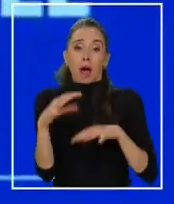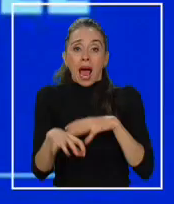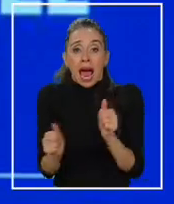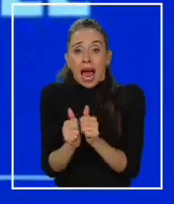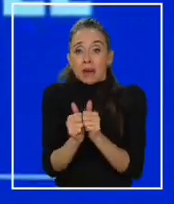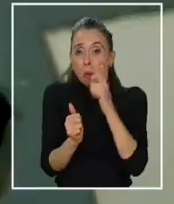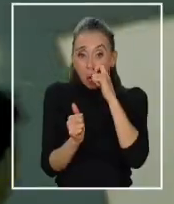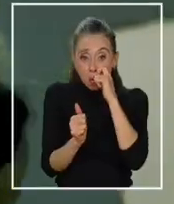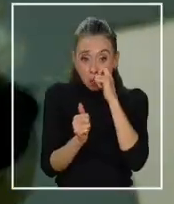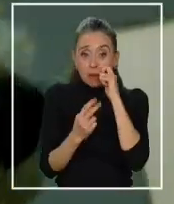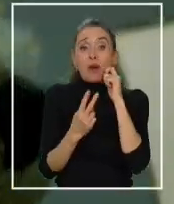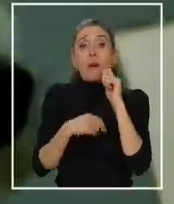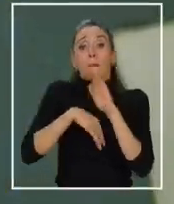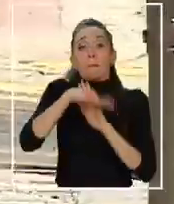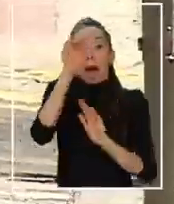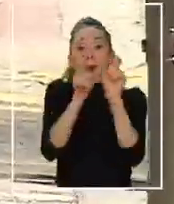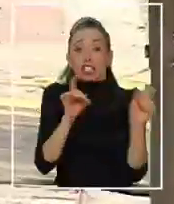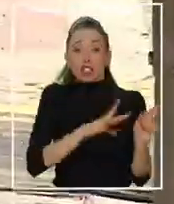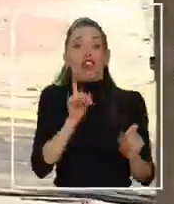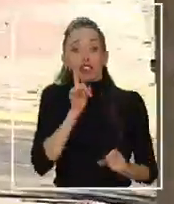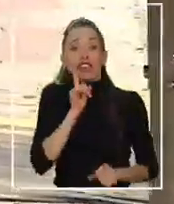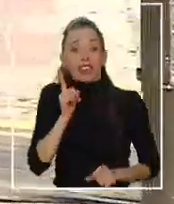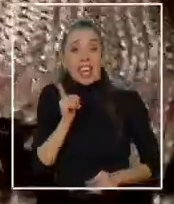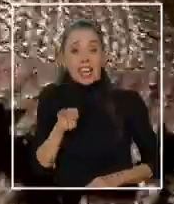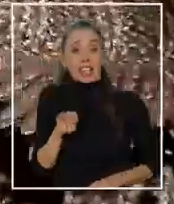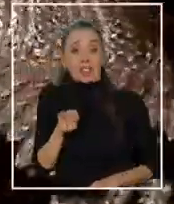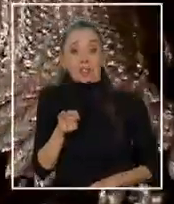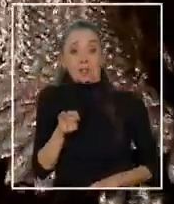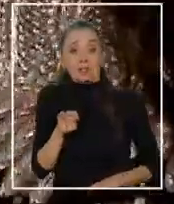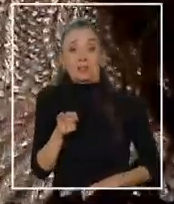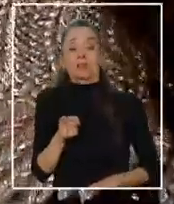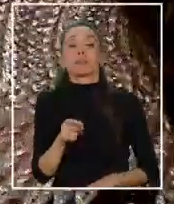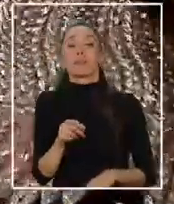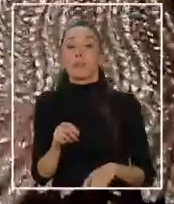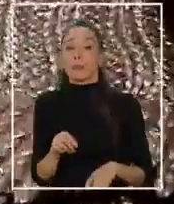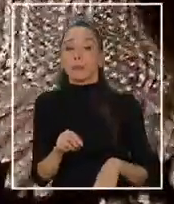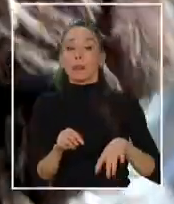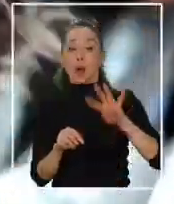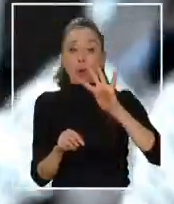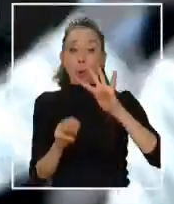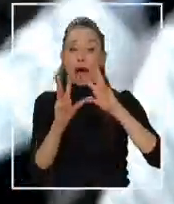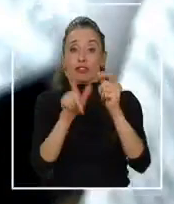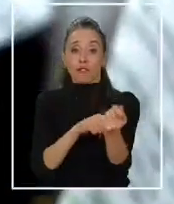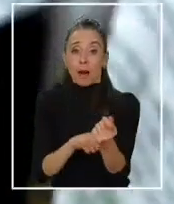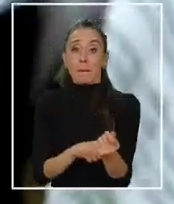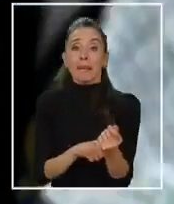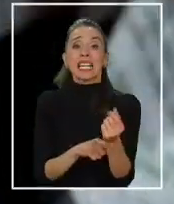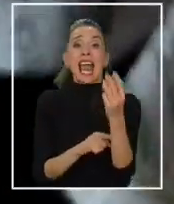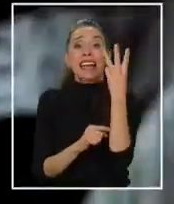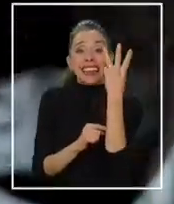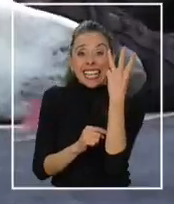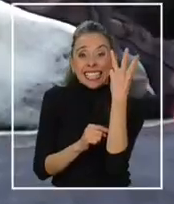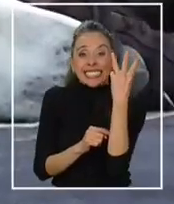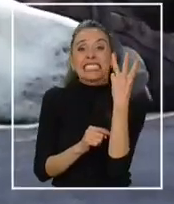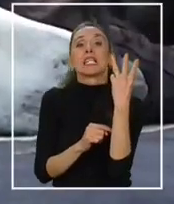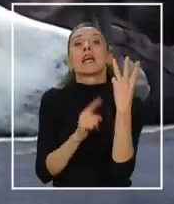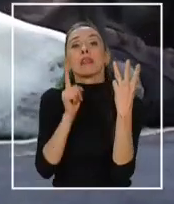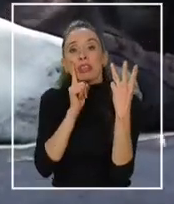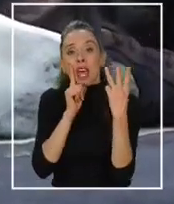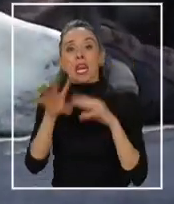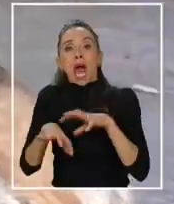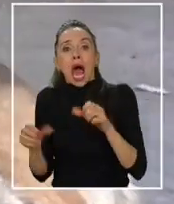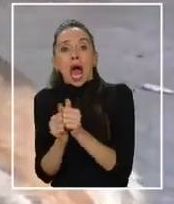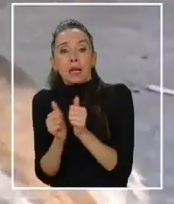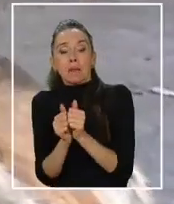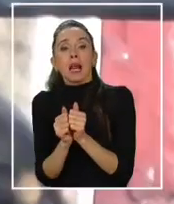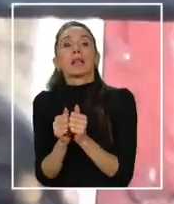son parte de la vida de la mayoría de los chilenos, con una presencia en 3 de cada 4 hogares, este estudio realizado por la Escuela de